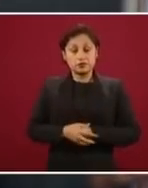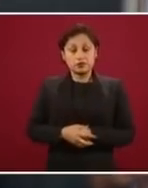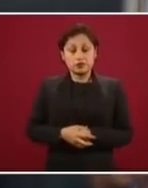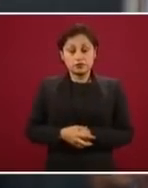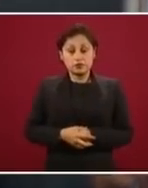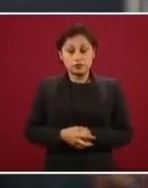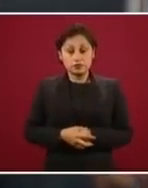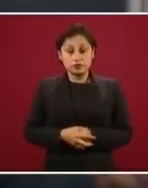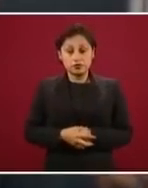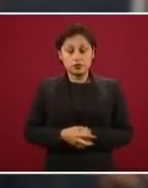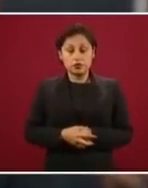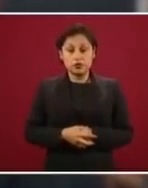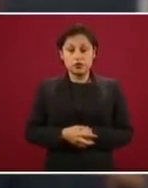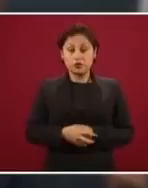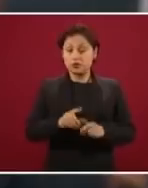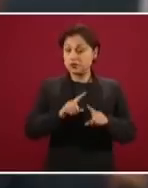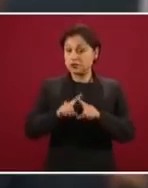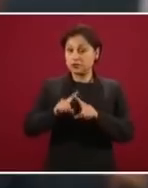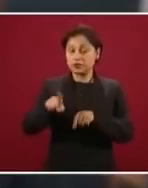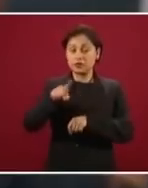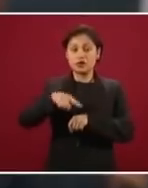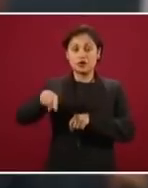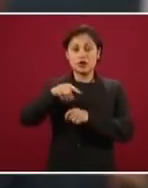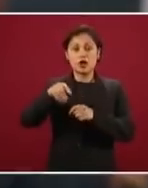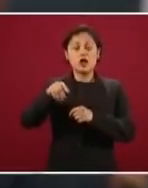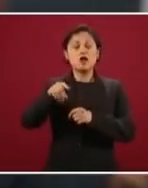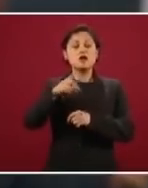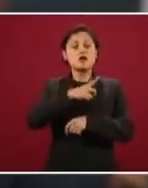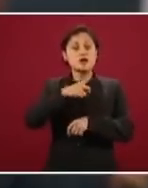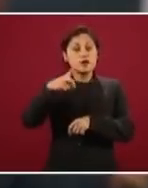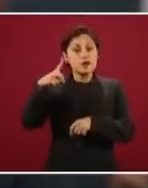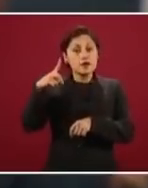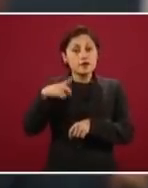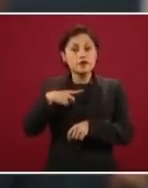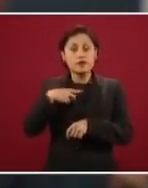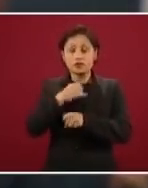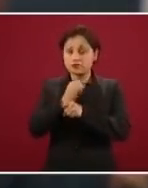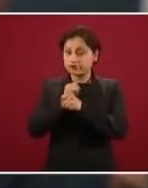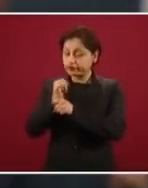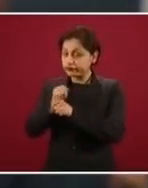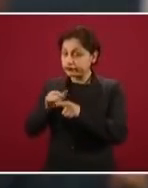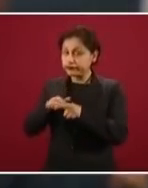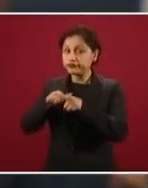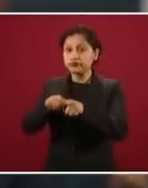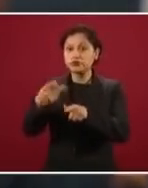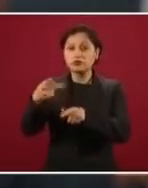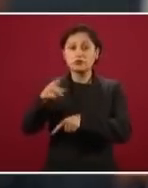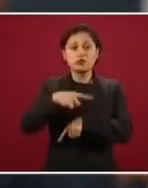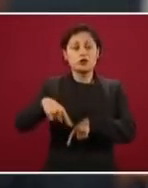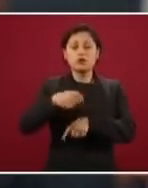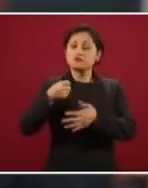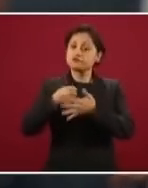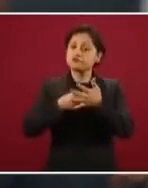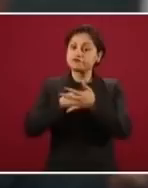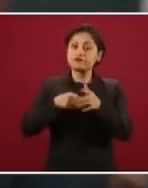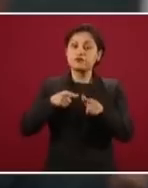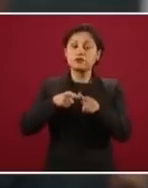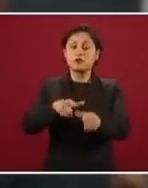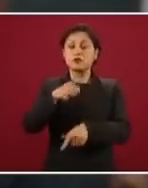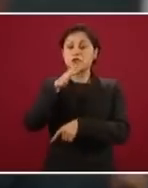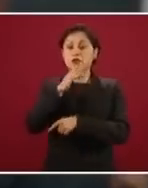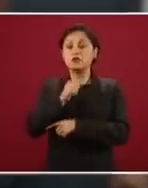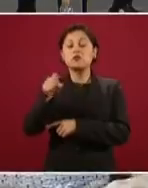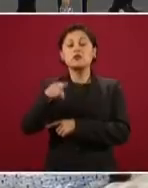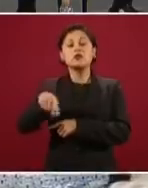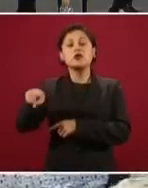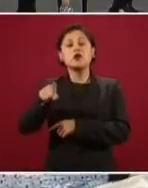ratificación de la toma de nota y no han podido continuar con su lucha legal en el caso de los maniobristas